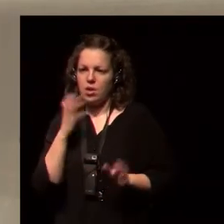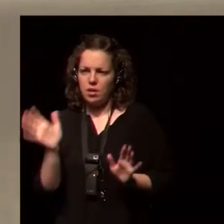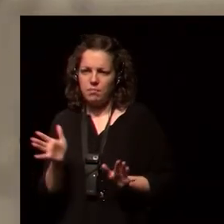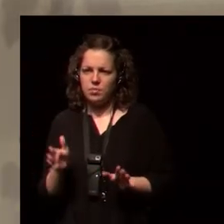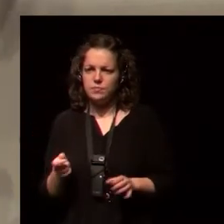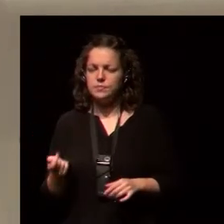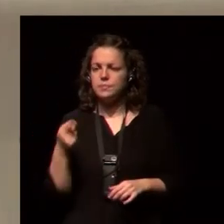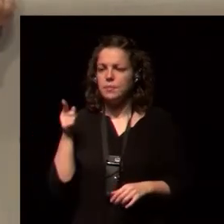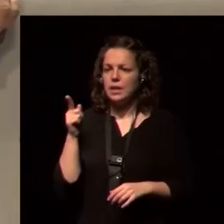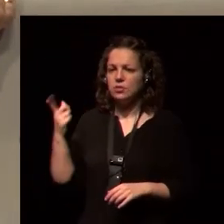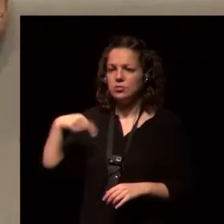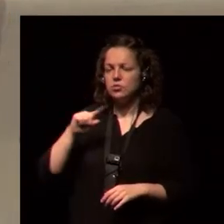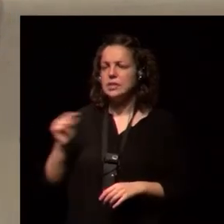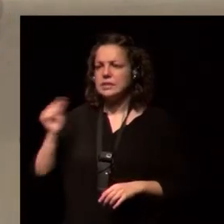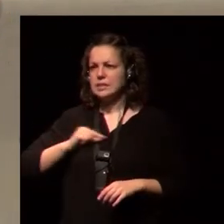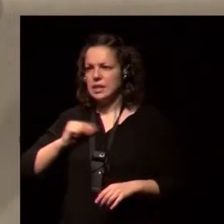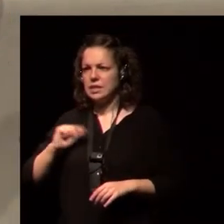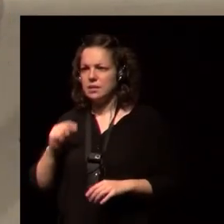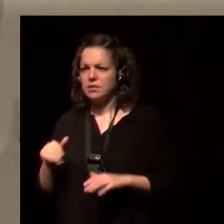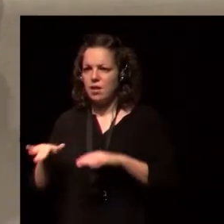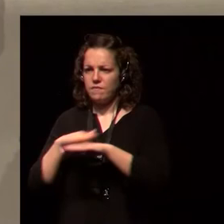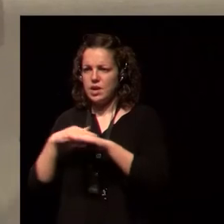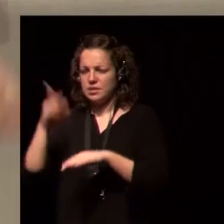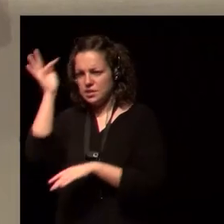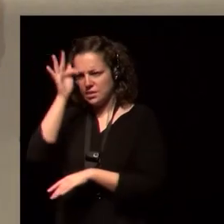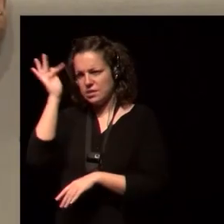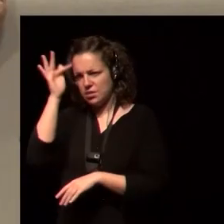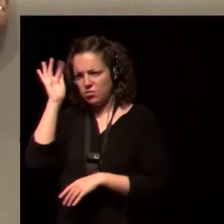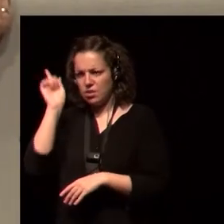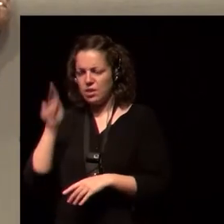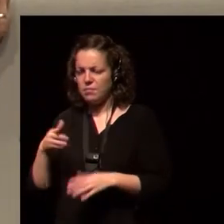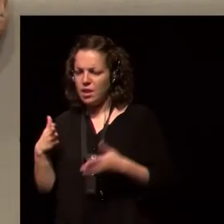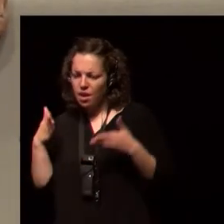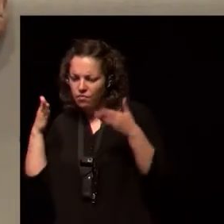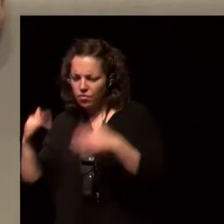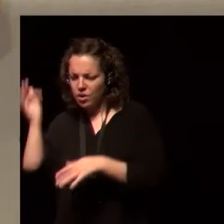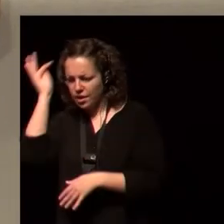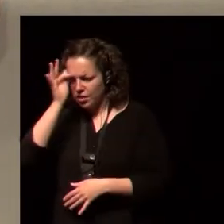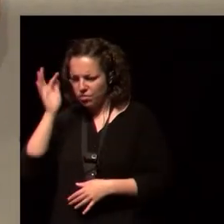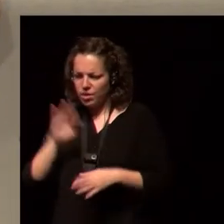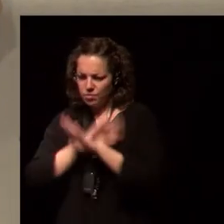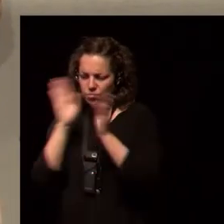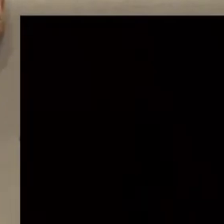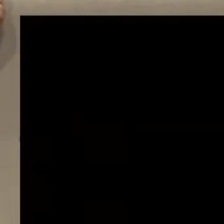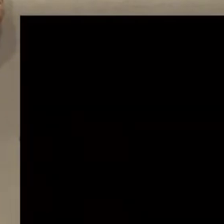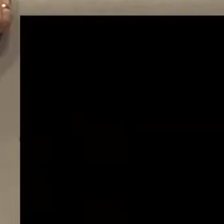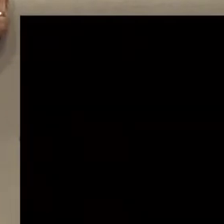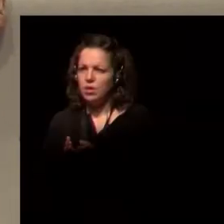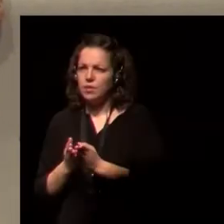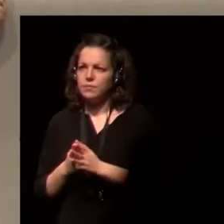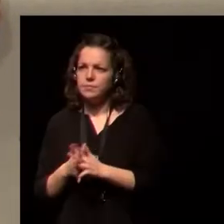que sienten que desde su base teórica, desde su enfoque teórico hacia el mundo, que